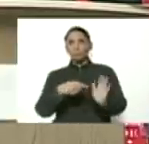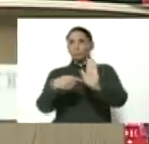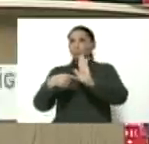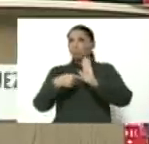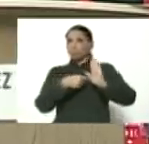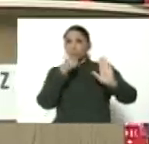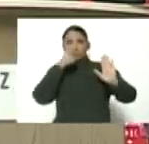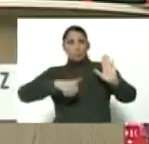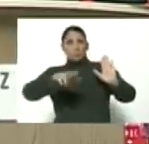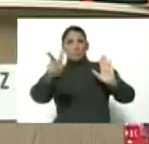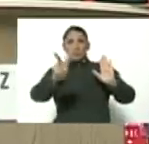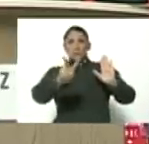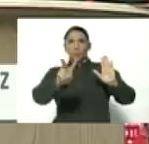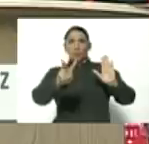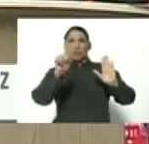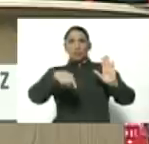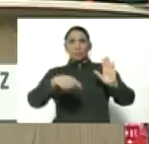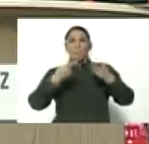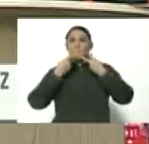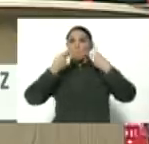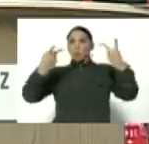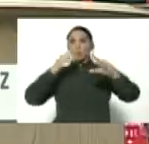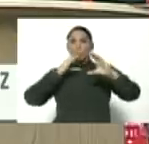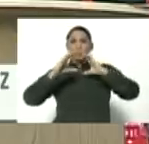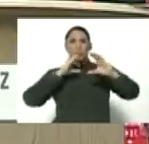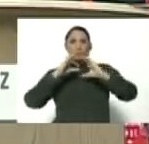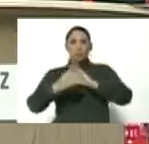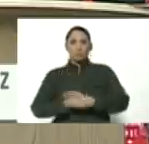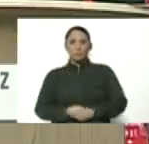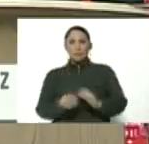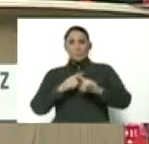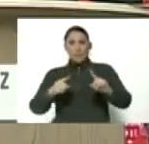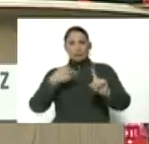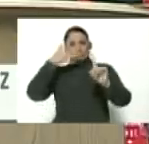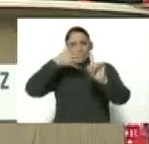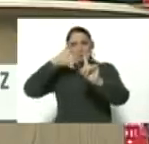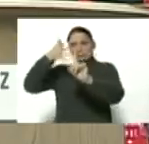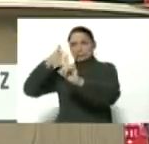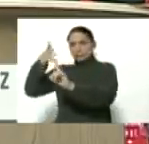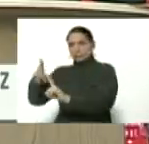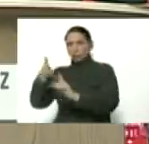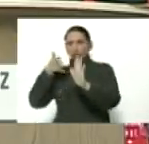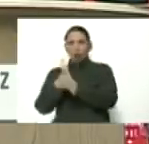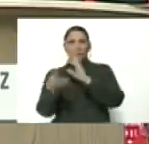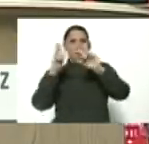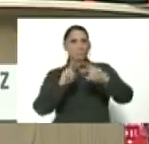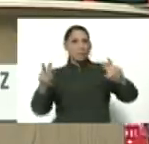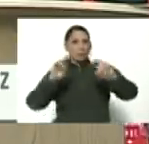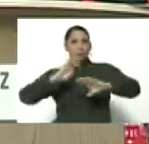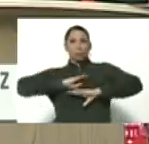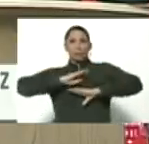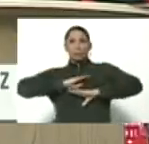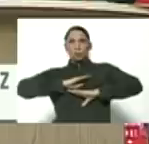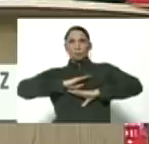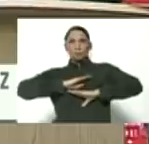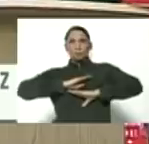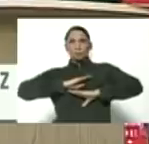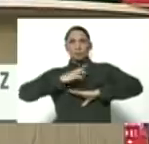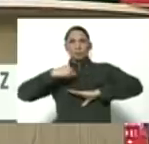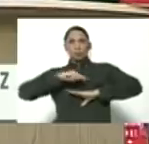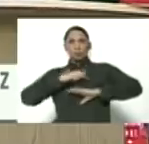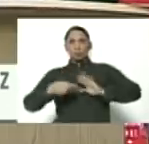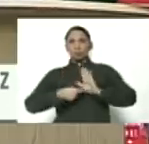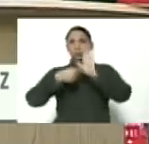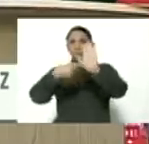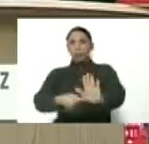al pueblo de Venezuela y a los medios de comunicación para que se orienten en sus investigaciones particulares, vamos a presentar